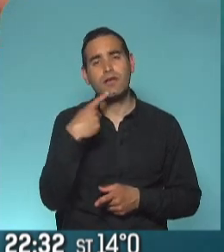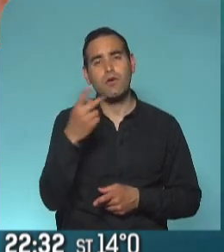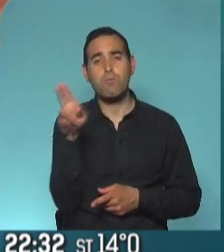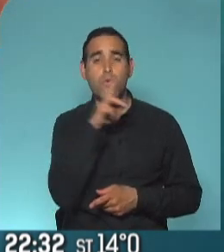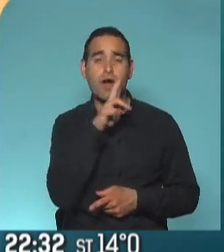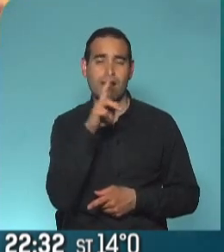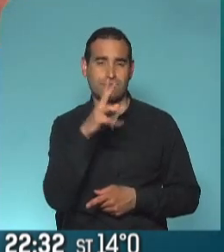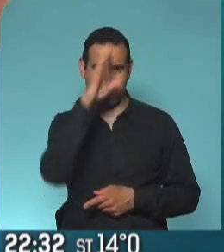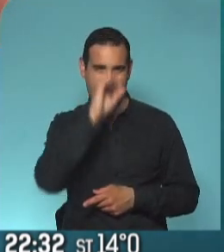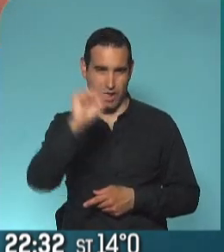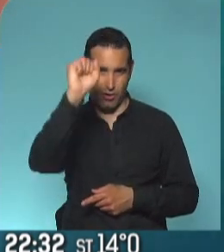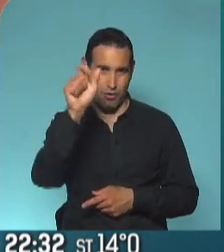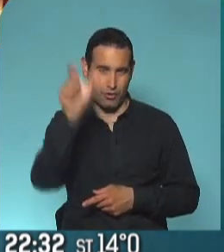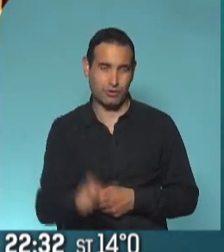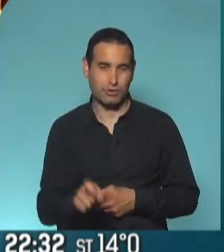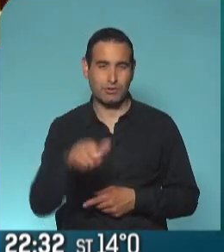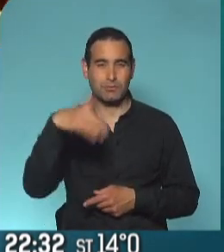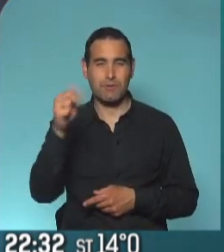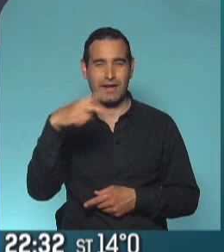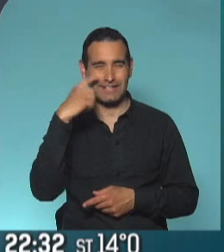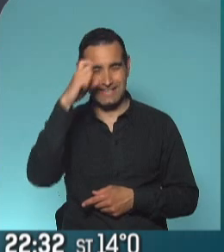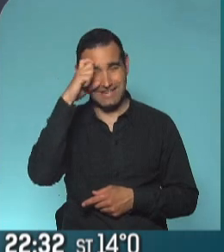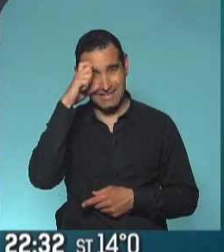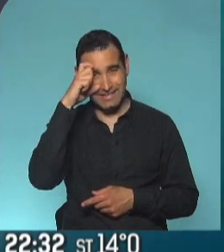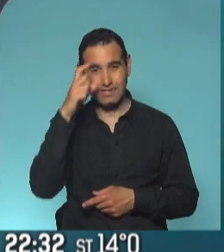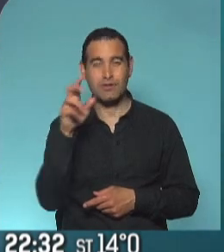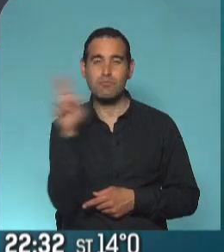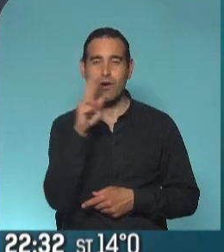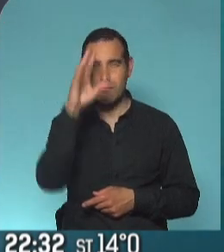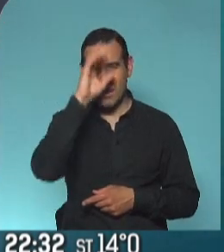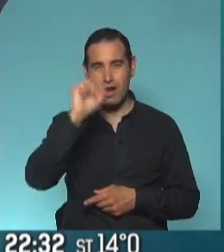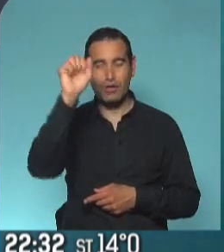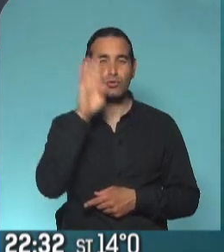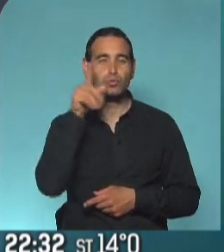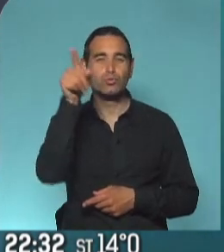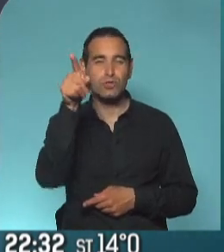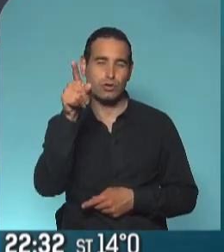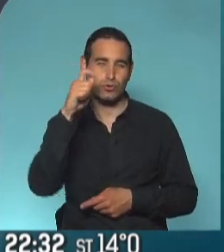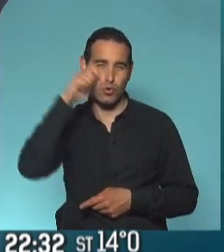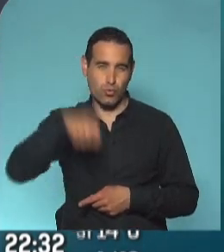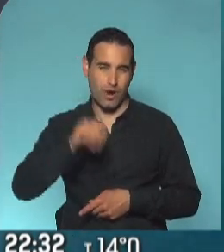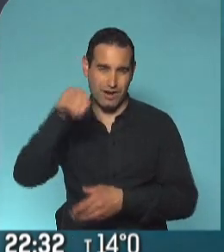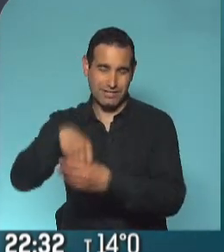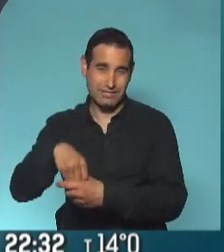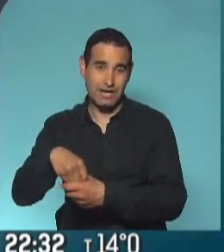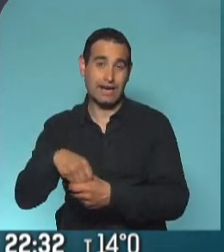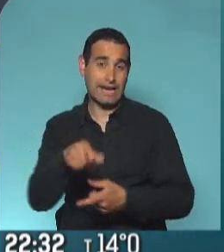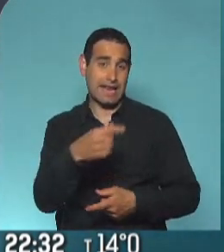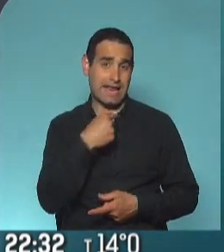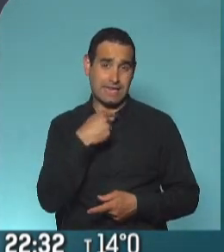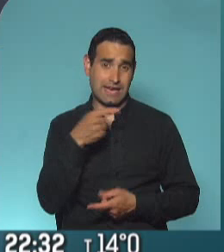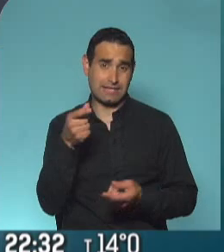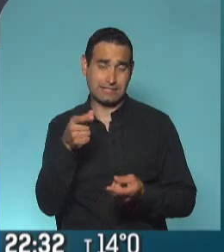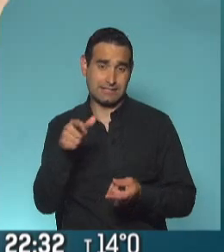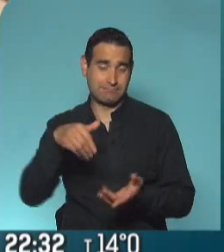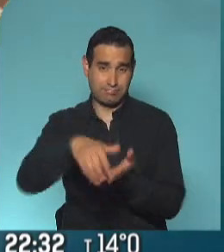la embajadora, que es Marie, la embajadora estadounidense en Ucrania, queriendo ser desplazada,